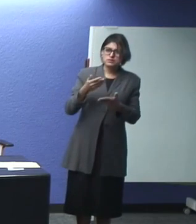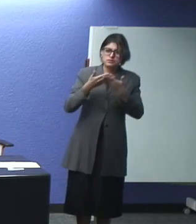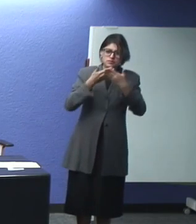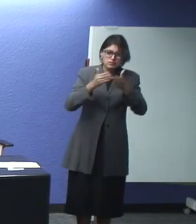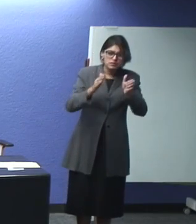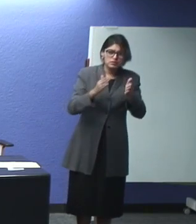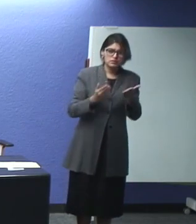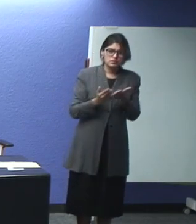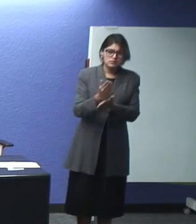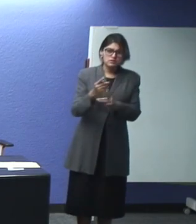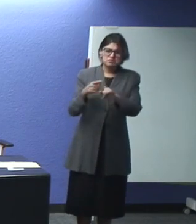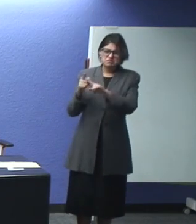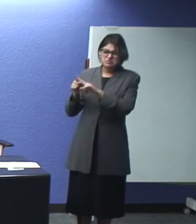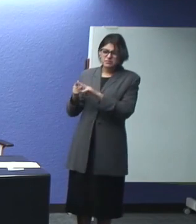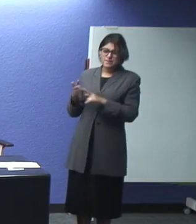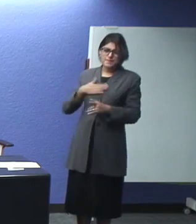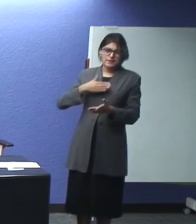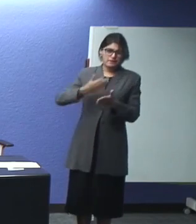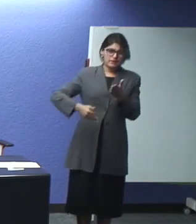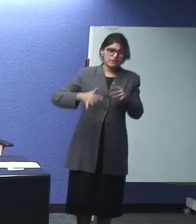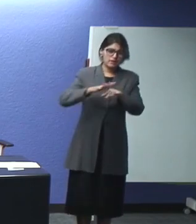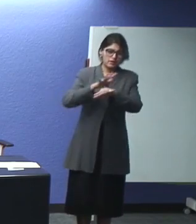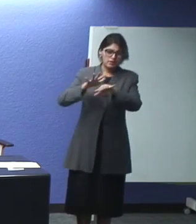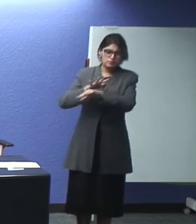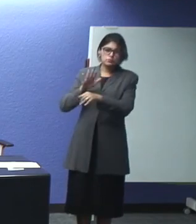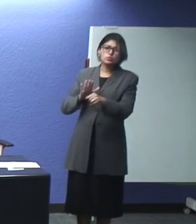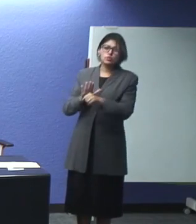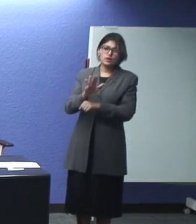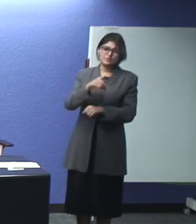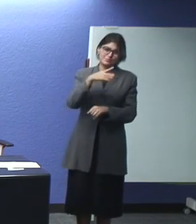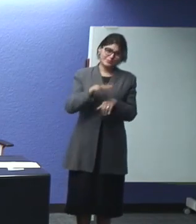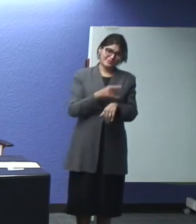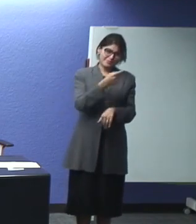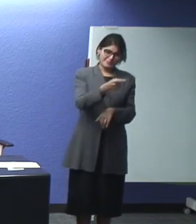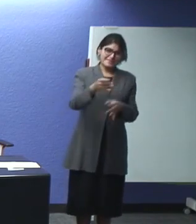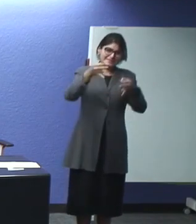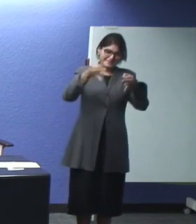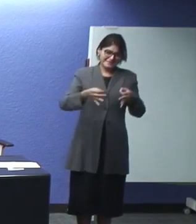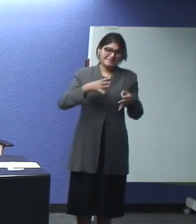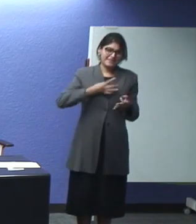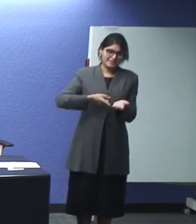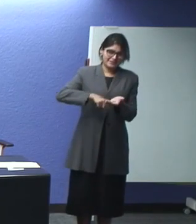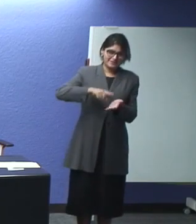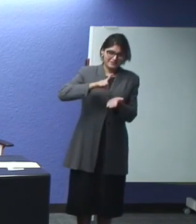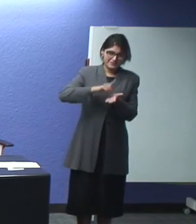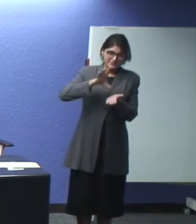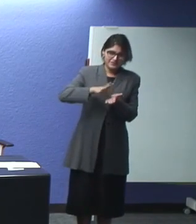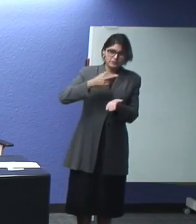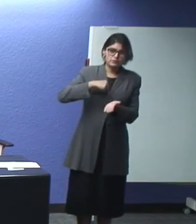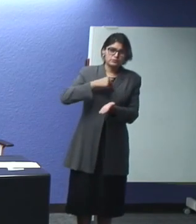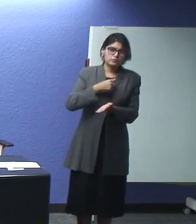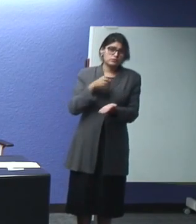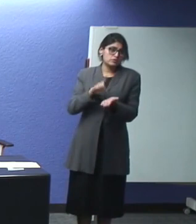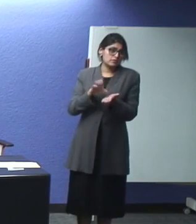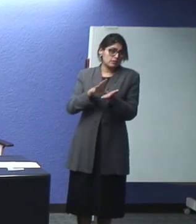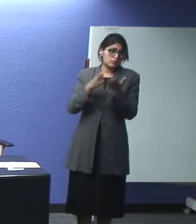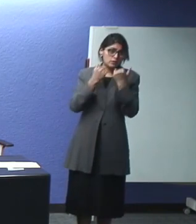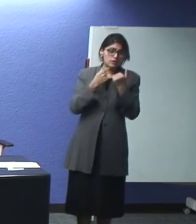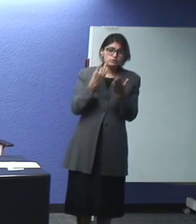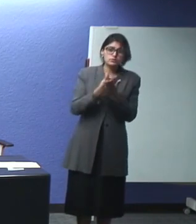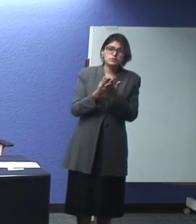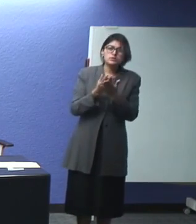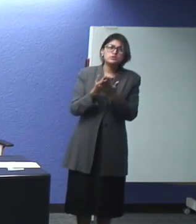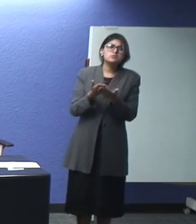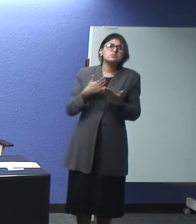qué condiciones de cambio son las que requieren, porque son ustedes mismas quienes viven esa condición de vida. A las demás nos toca escuchar, sí proponer, pero